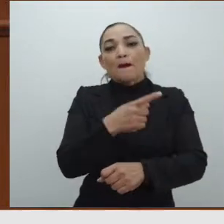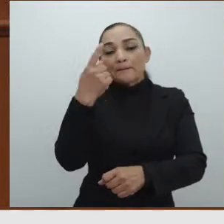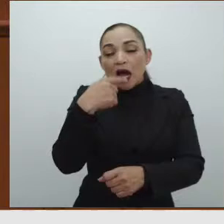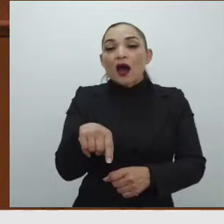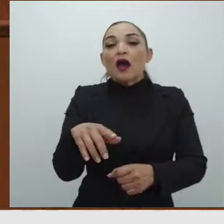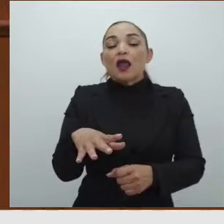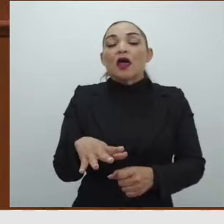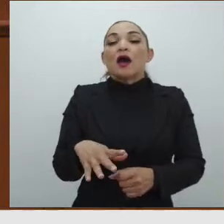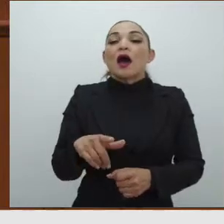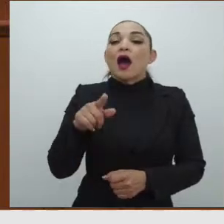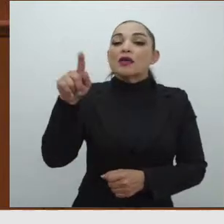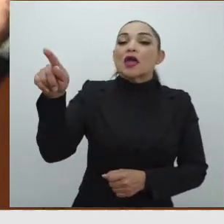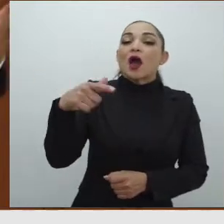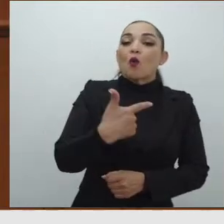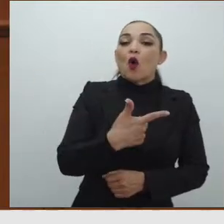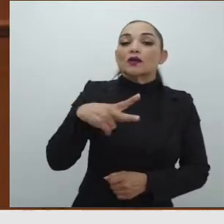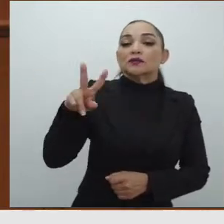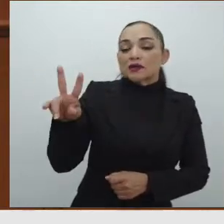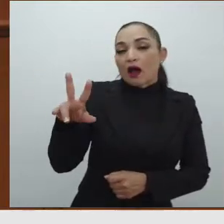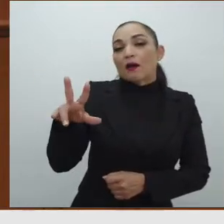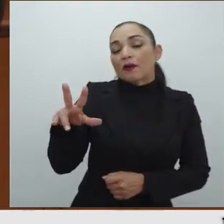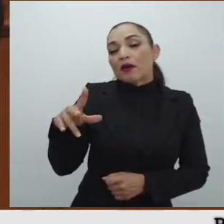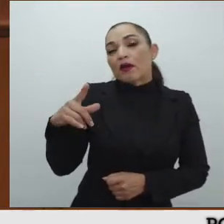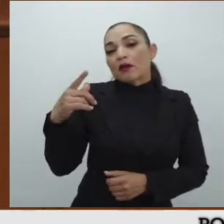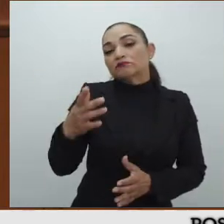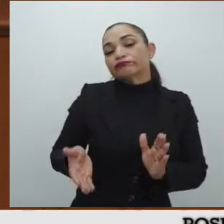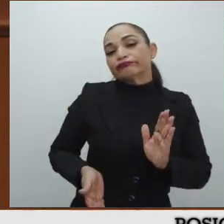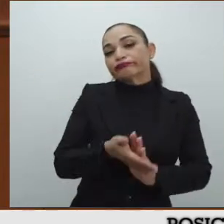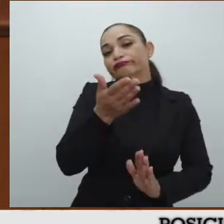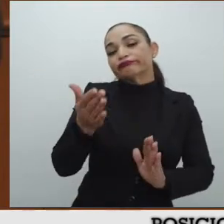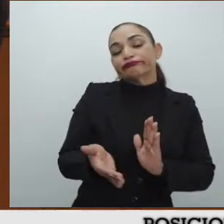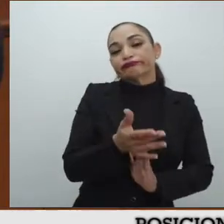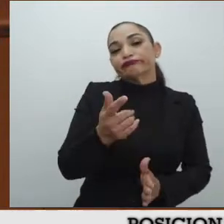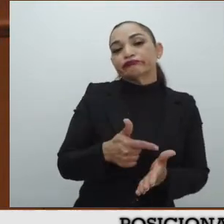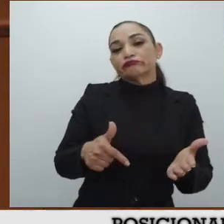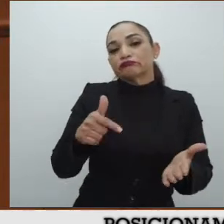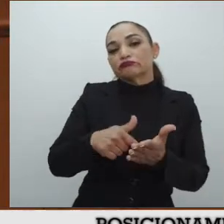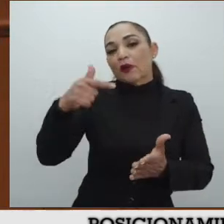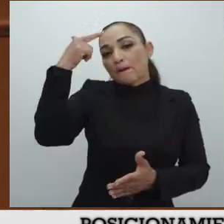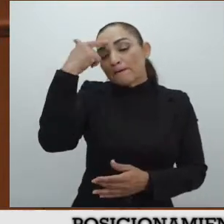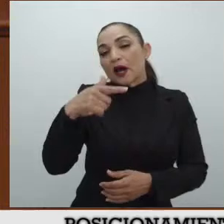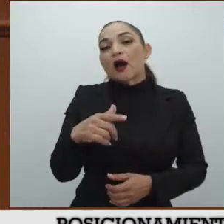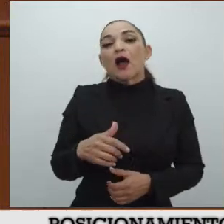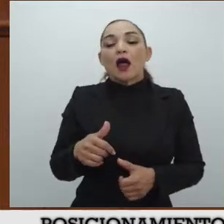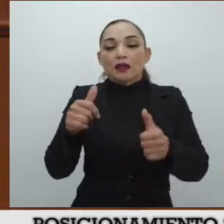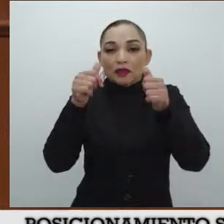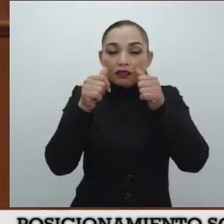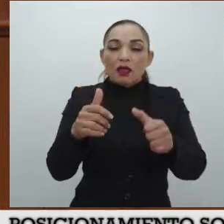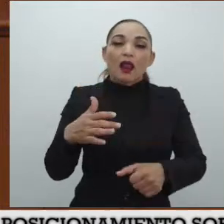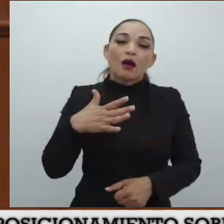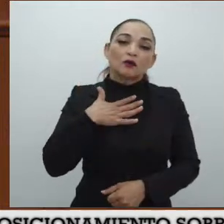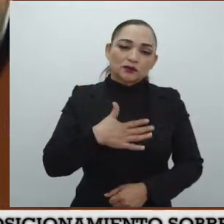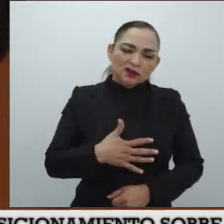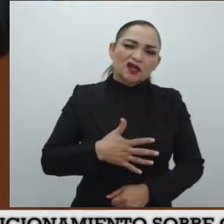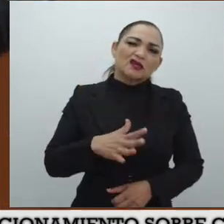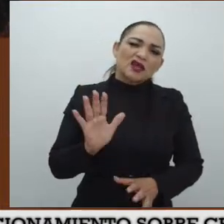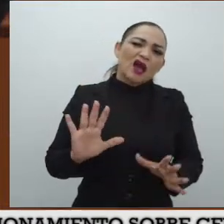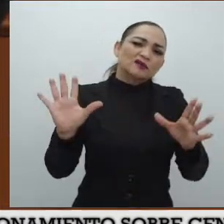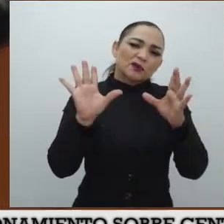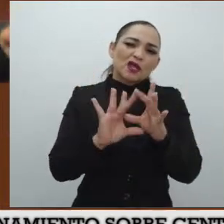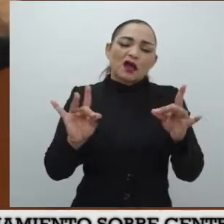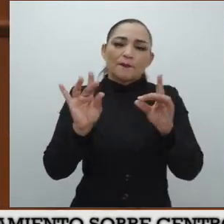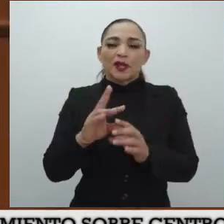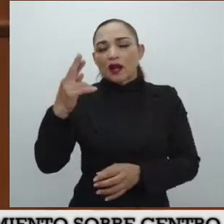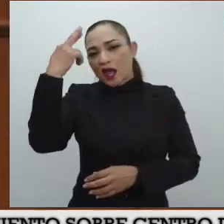Justicia en Guasave. Hemos expuesto aquí los motivos, las preocupaciones y las razones, pero seguimos